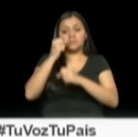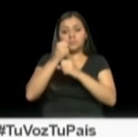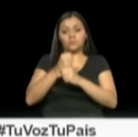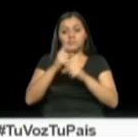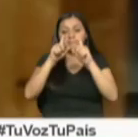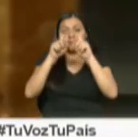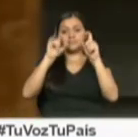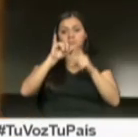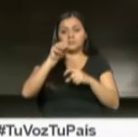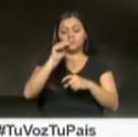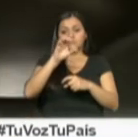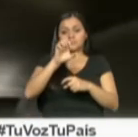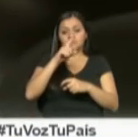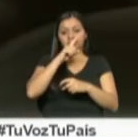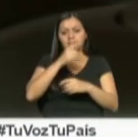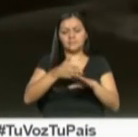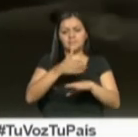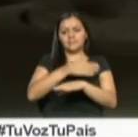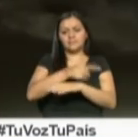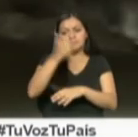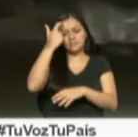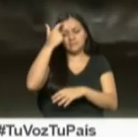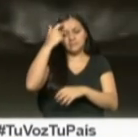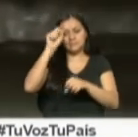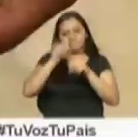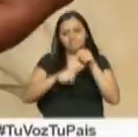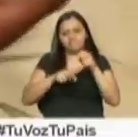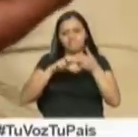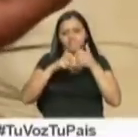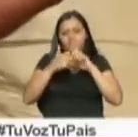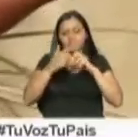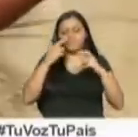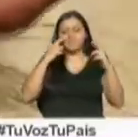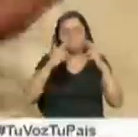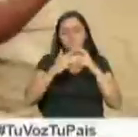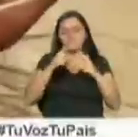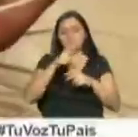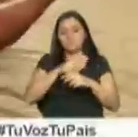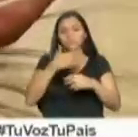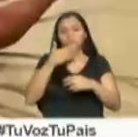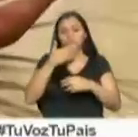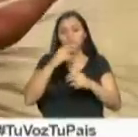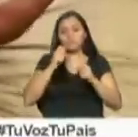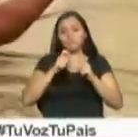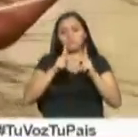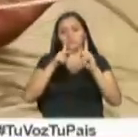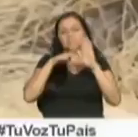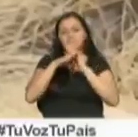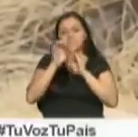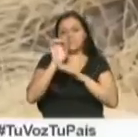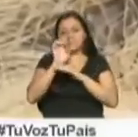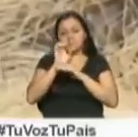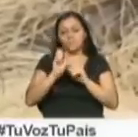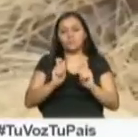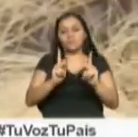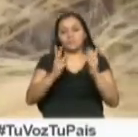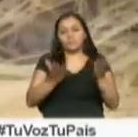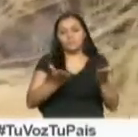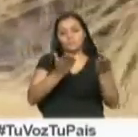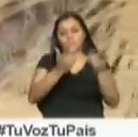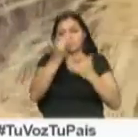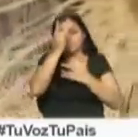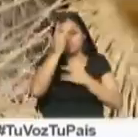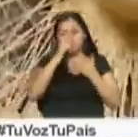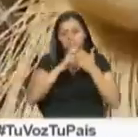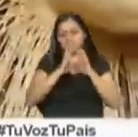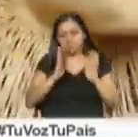empresa, José Lojano, quien sufrió de un derrame cerebral, reconoce las oportunidades generadas con Banco Ecuador, quienes le otorgaron un crédito de